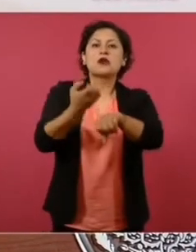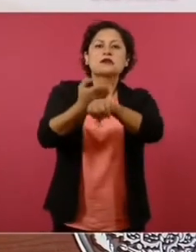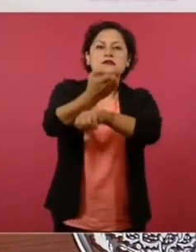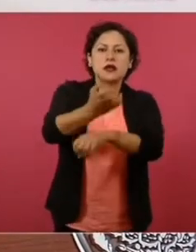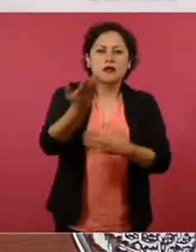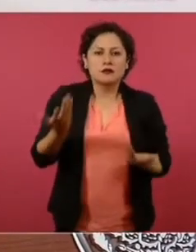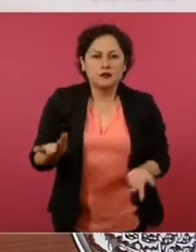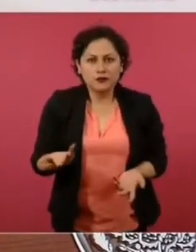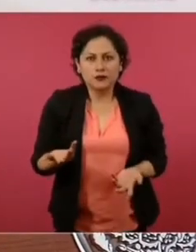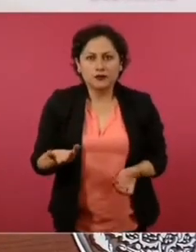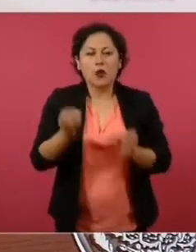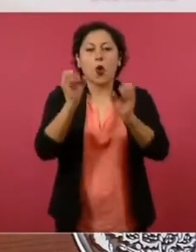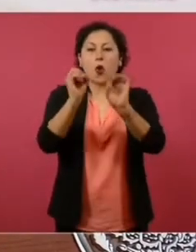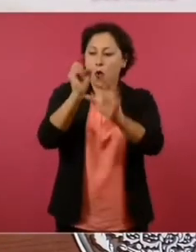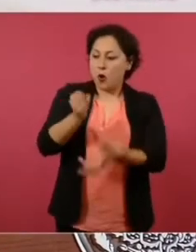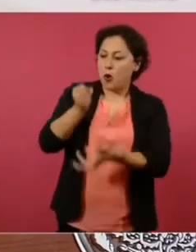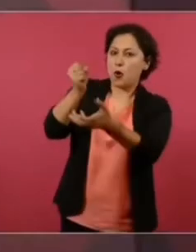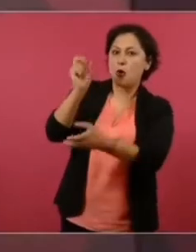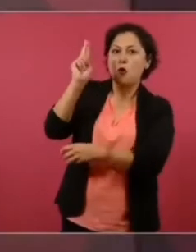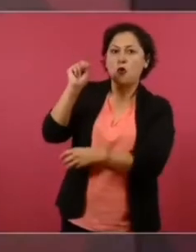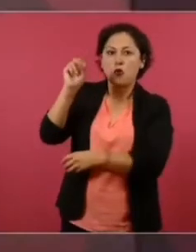o al presupuesto de la UNAM.